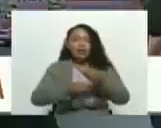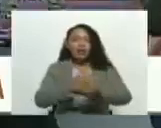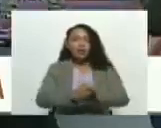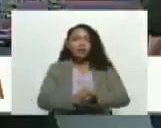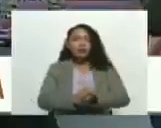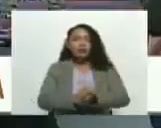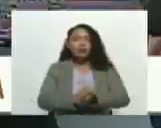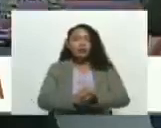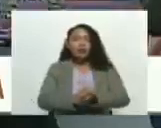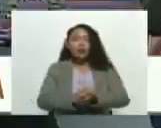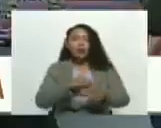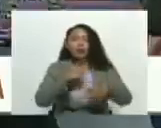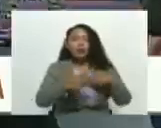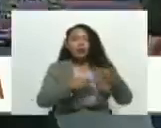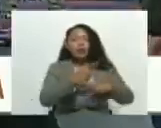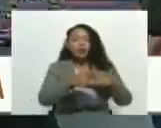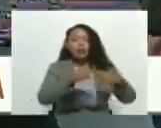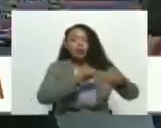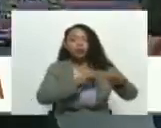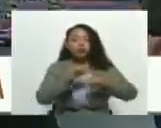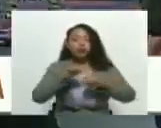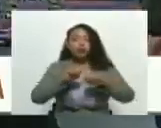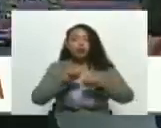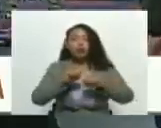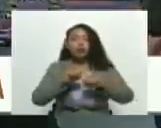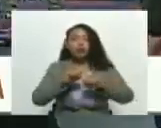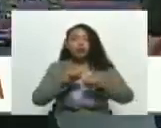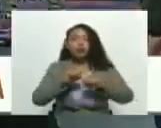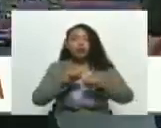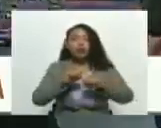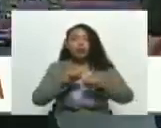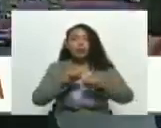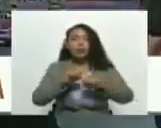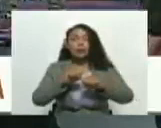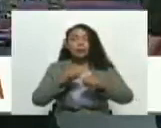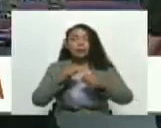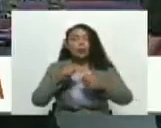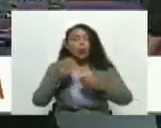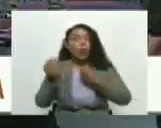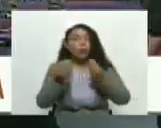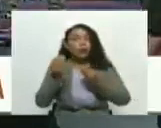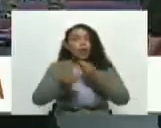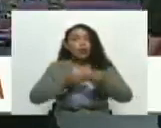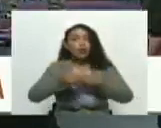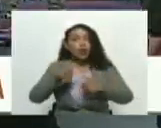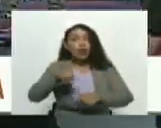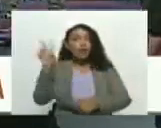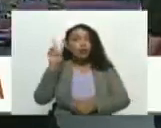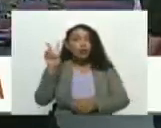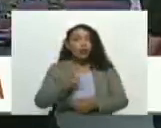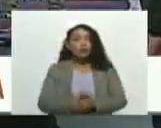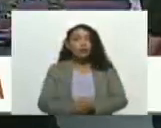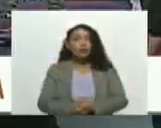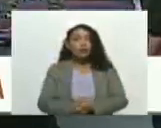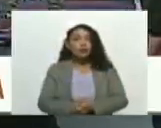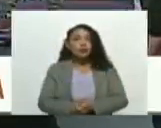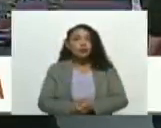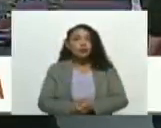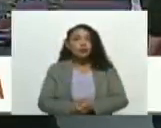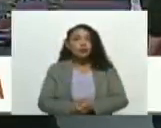desplazando un proceso de importación para que lo que nosotros estamos consumiendo sea hecho aquí en nuestra Venezuela.